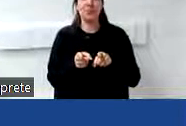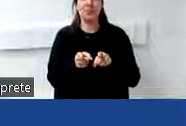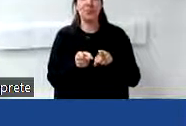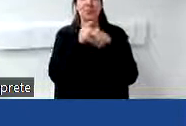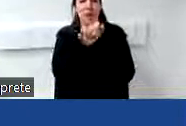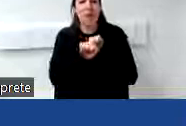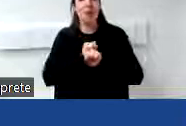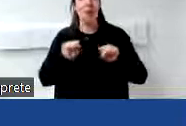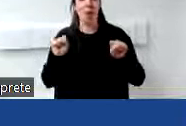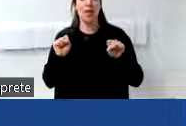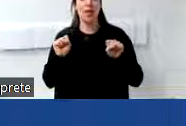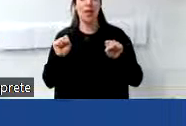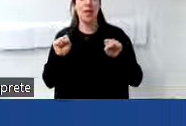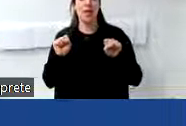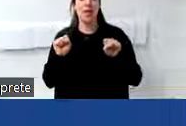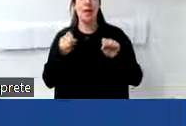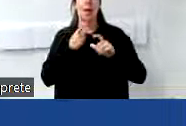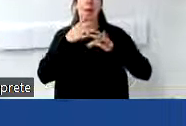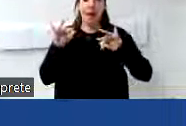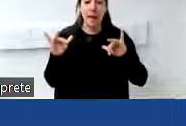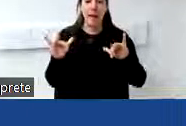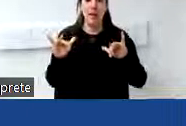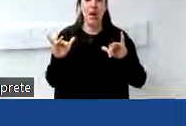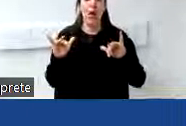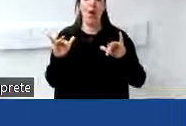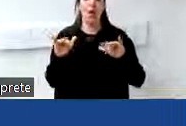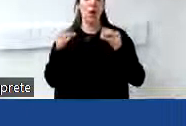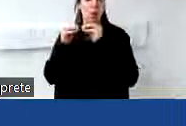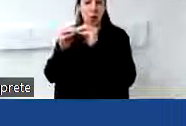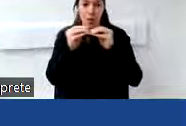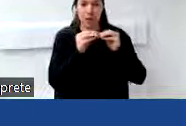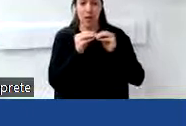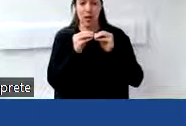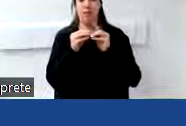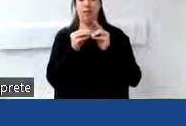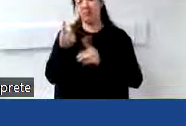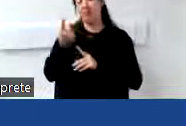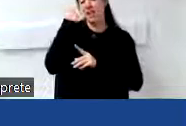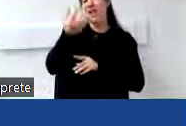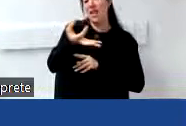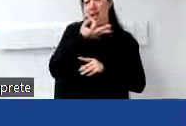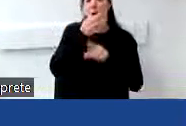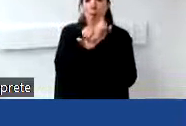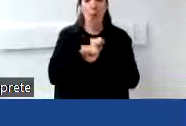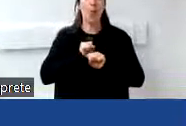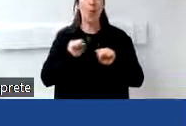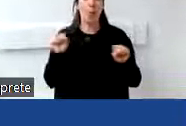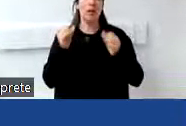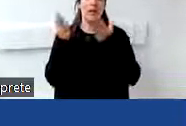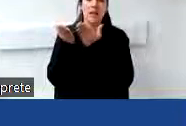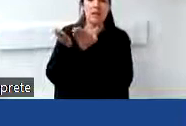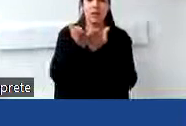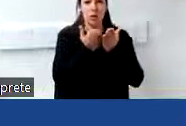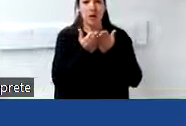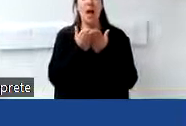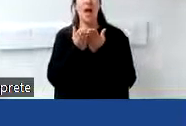Se pueden usar lenguas, como por ejemplo, varios compañeros estuvieron comentando ayer, que estaban estudiando, que